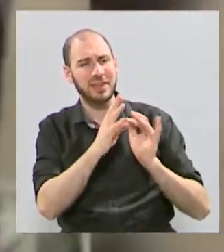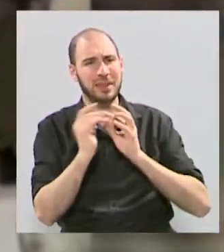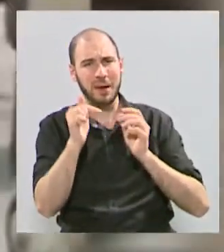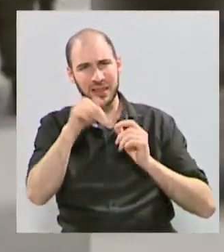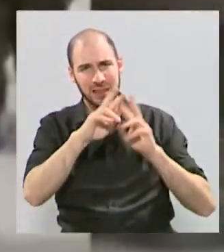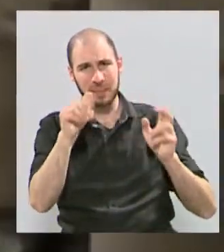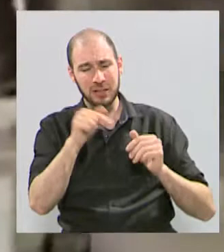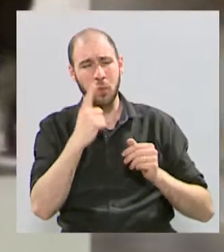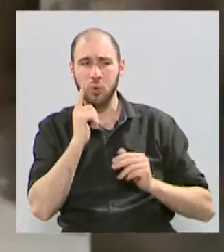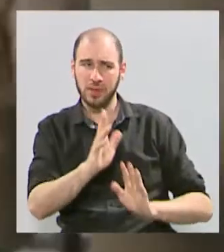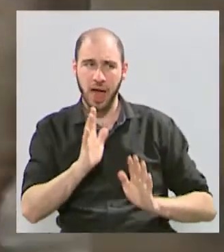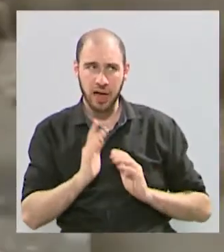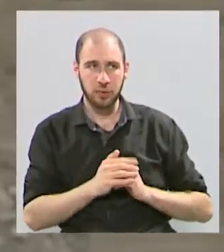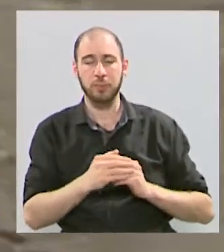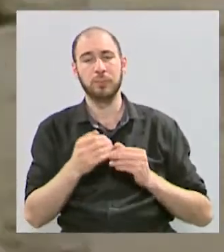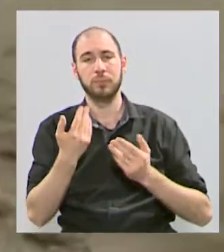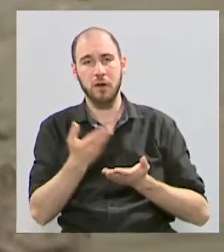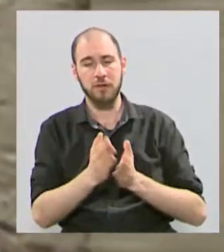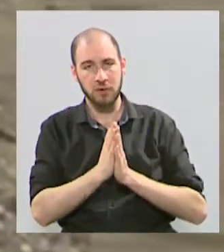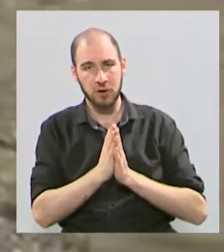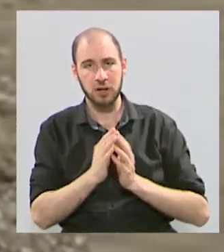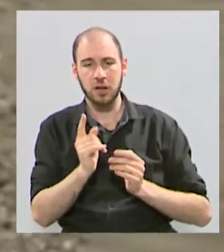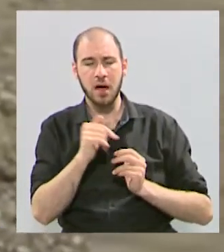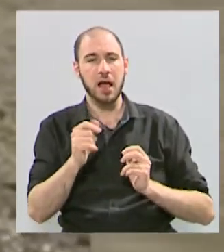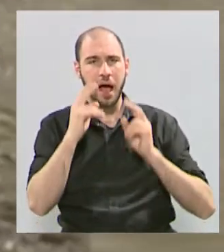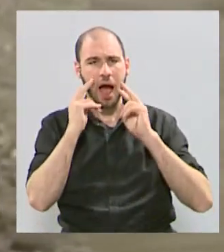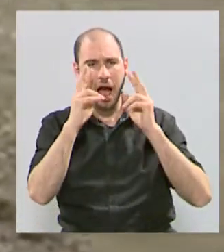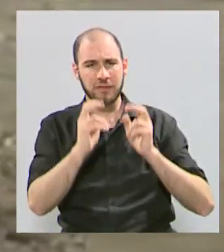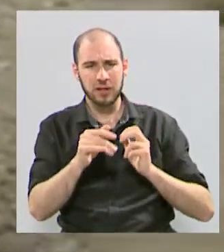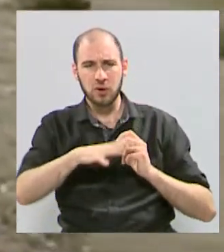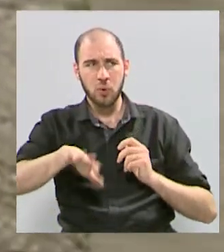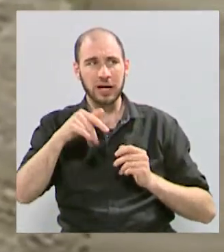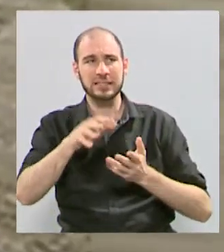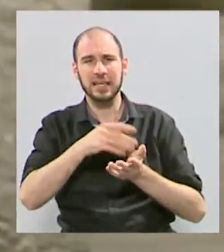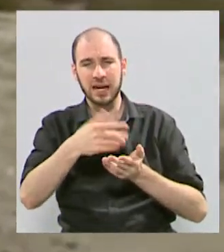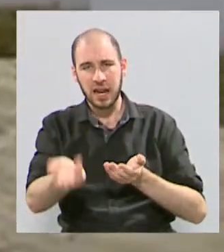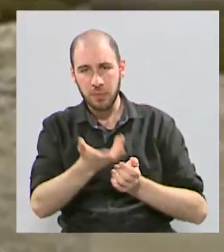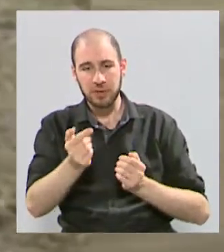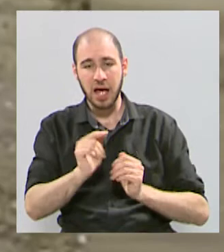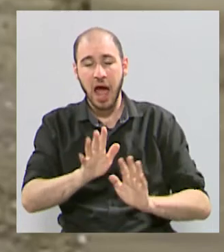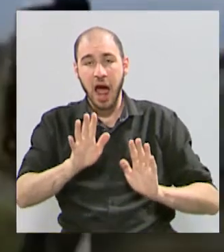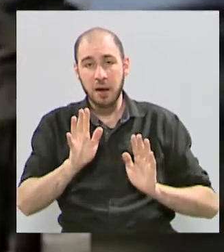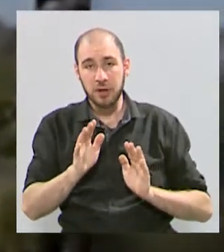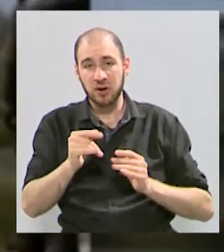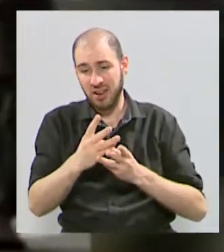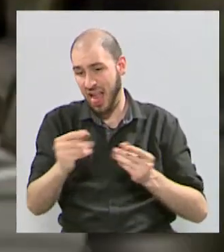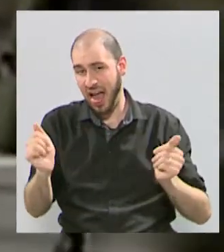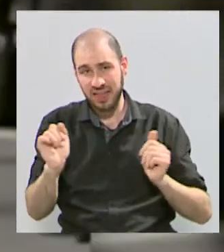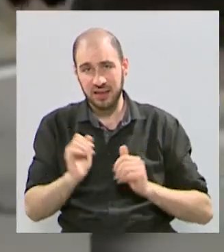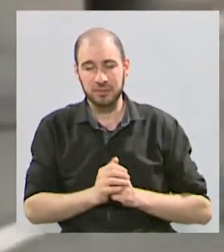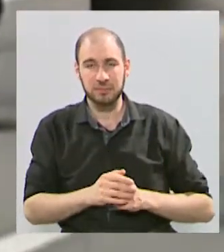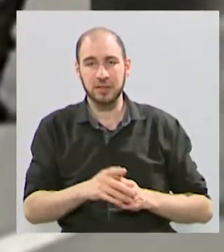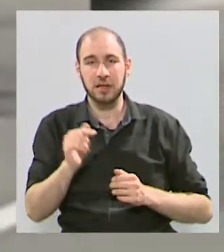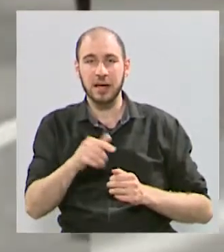caso cautela y dijo: vamos a revisar un lugar donde hay tierra removida, hay posibilidad de que no sea nada. Fue